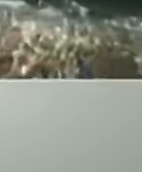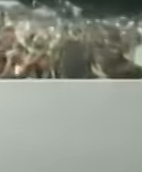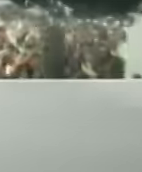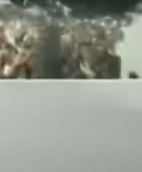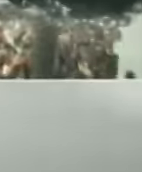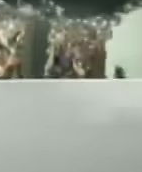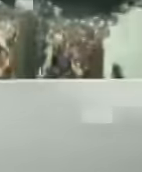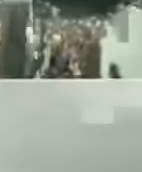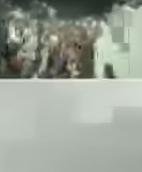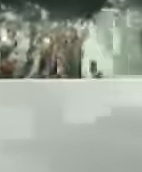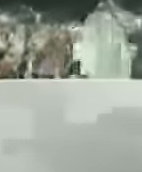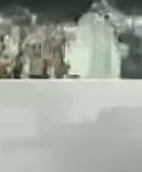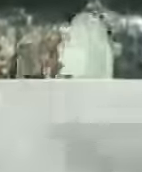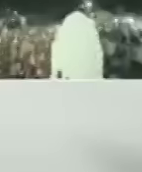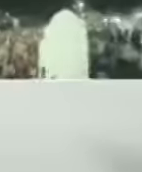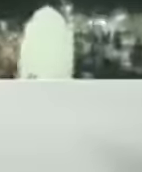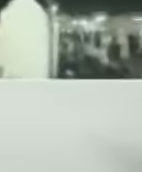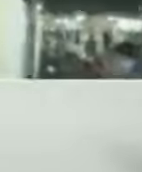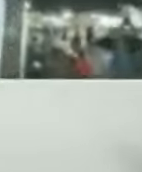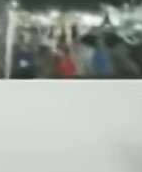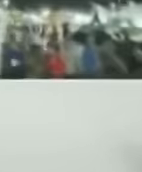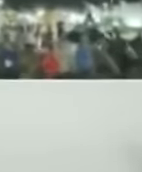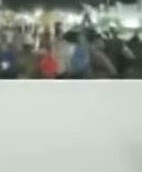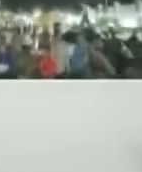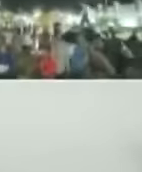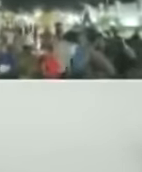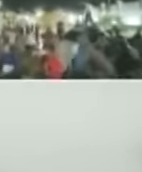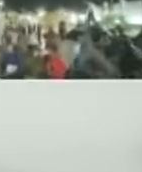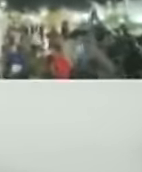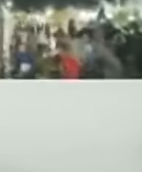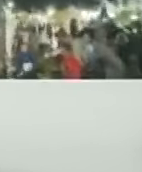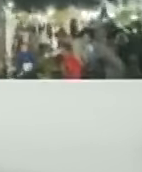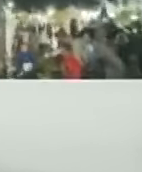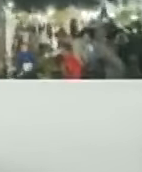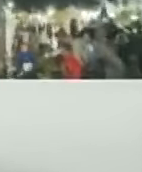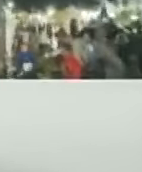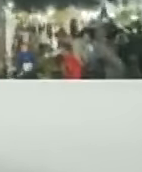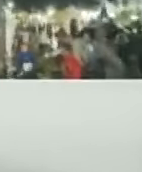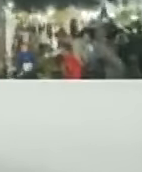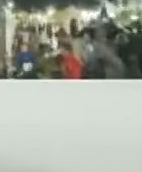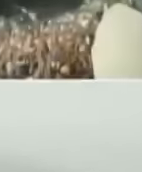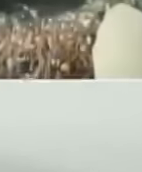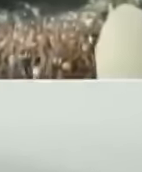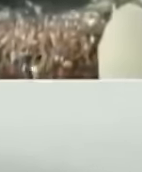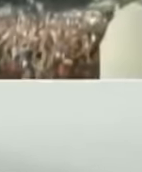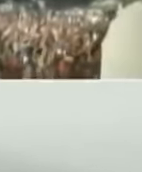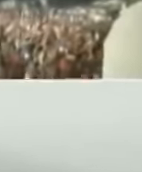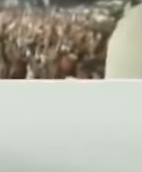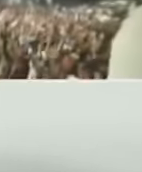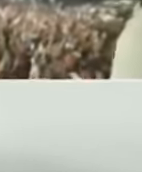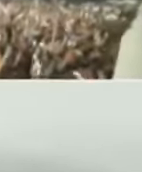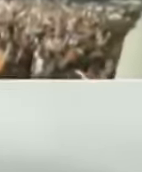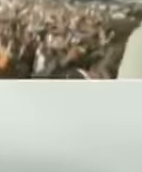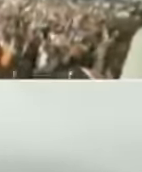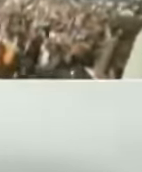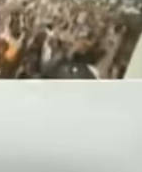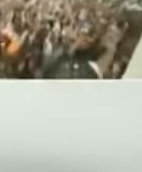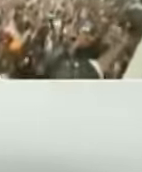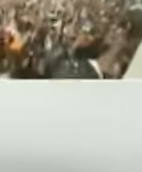estado Marta, mejor conocido como la perla del Caribe. Vemos al presidente constitucional